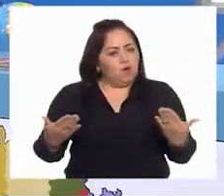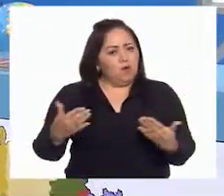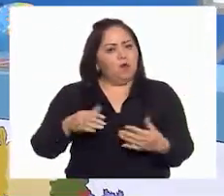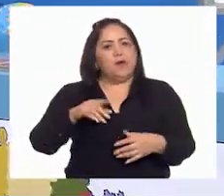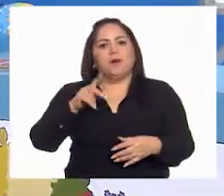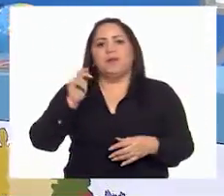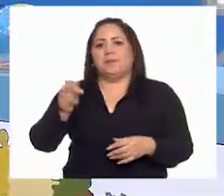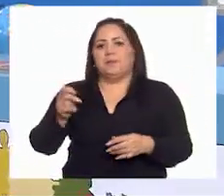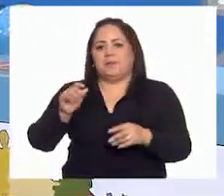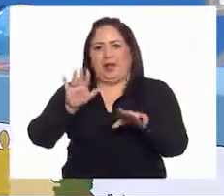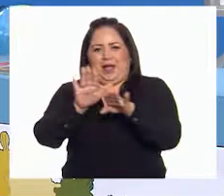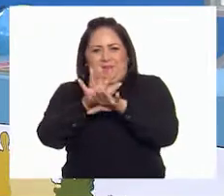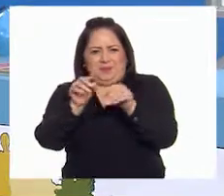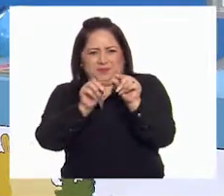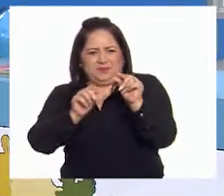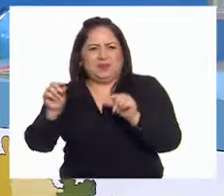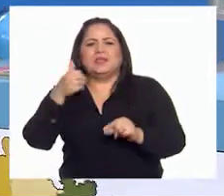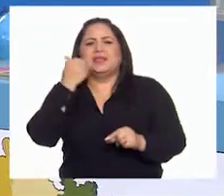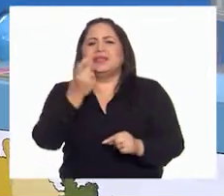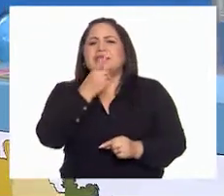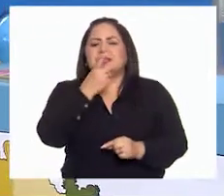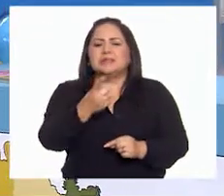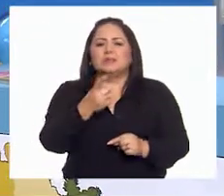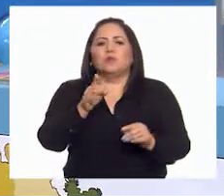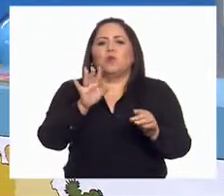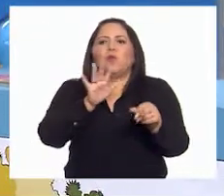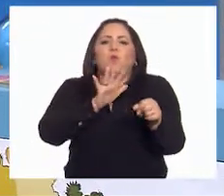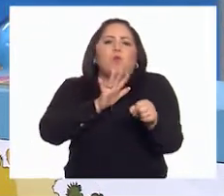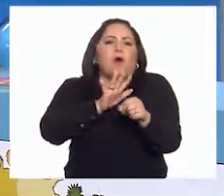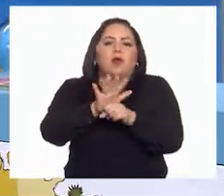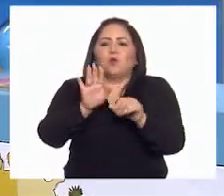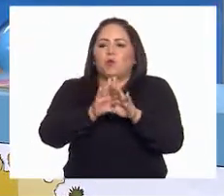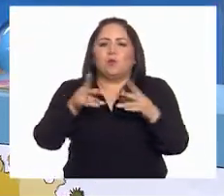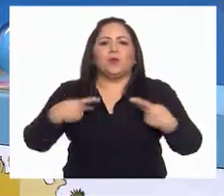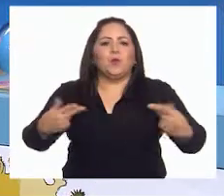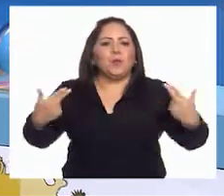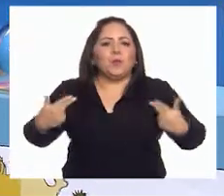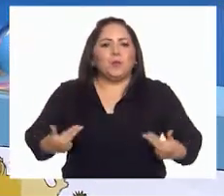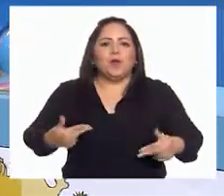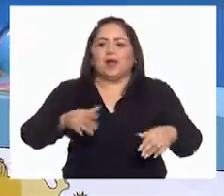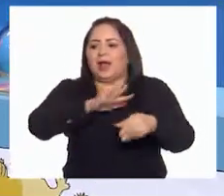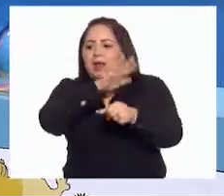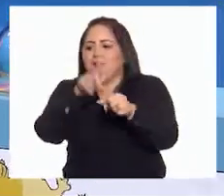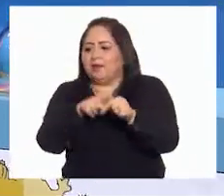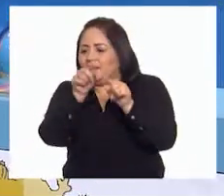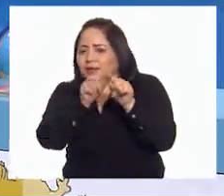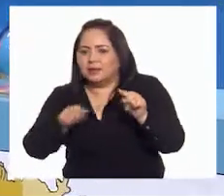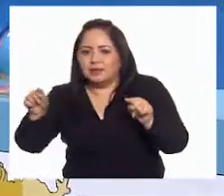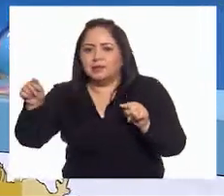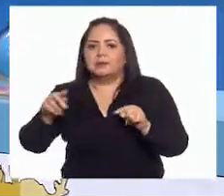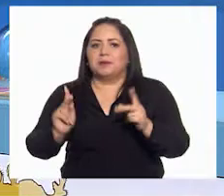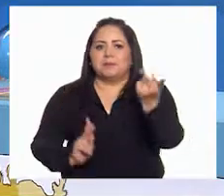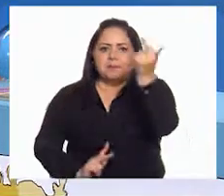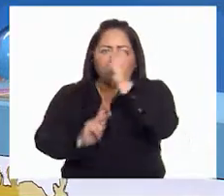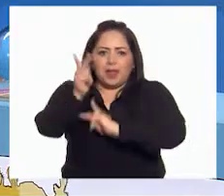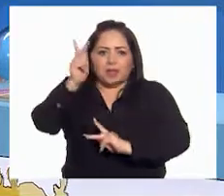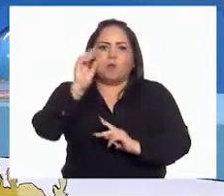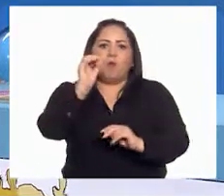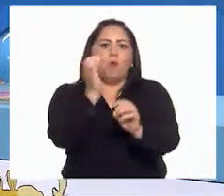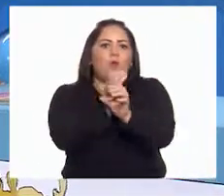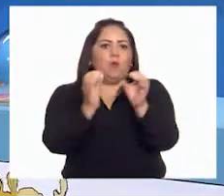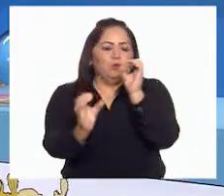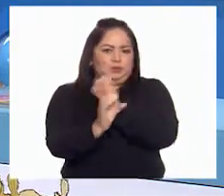la personificación, que consiste en atribuir cualidades humanas a los animales, las plantas o las